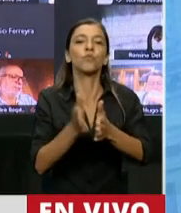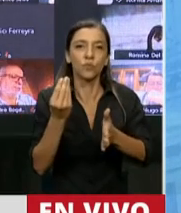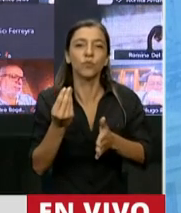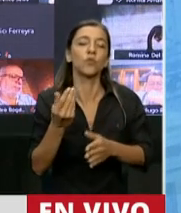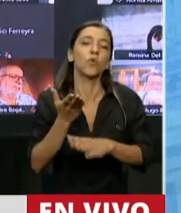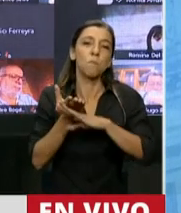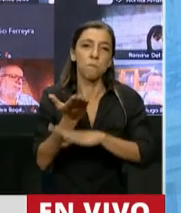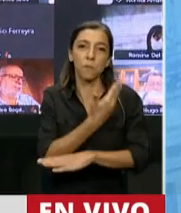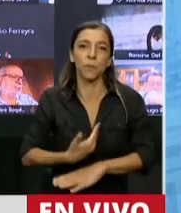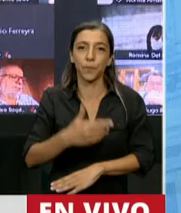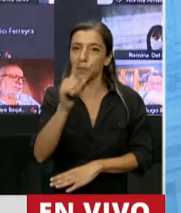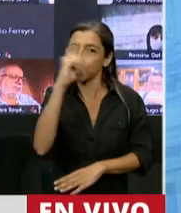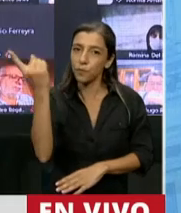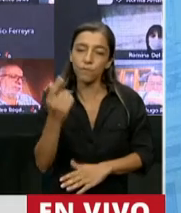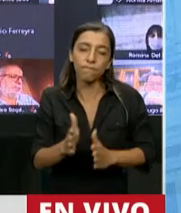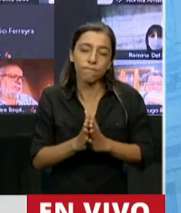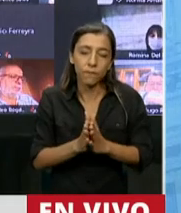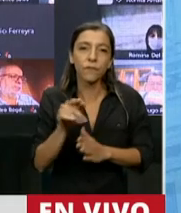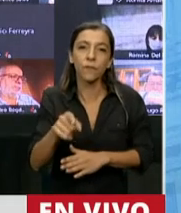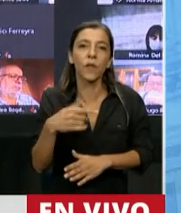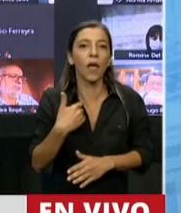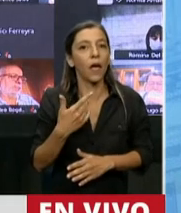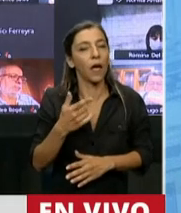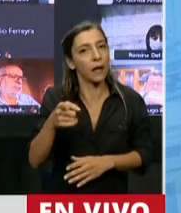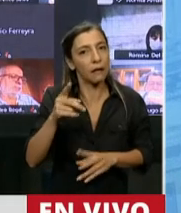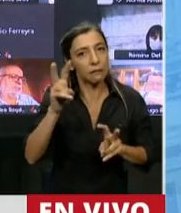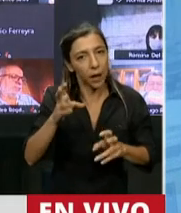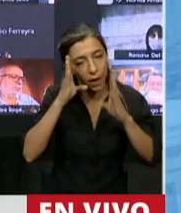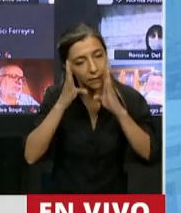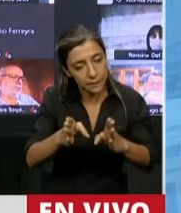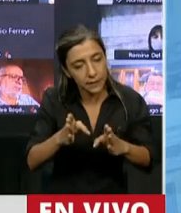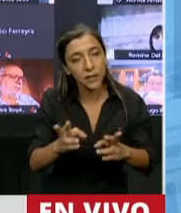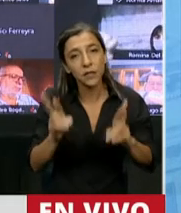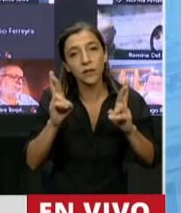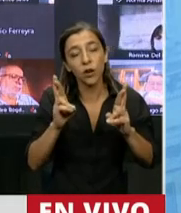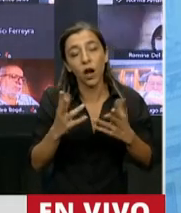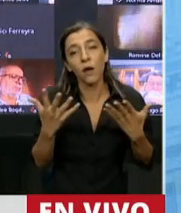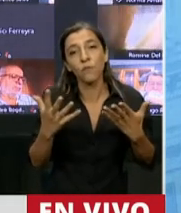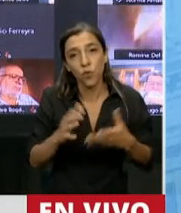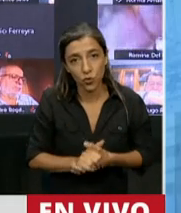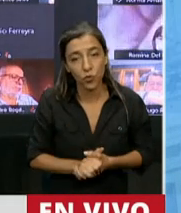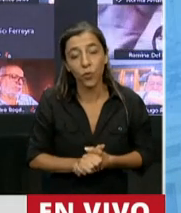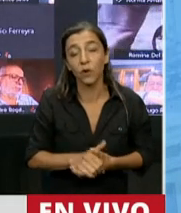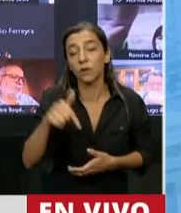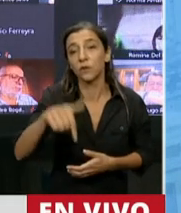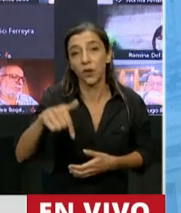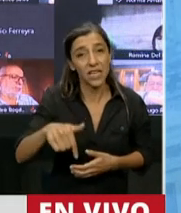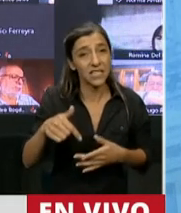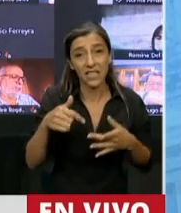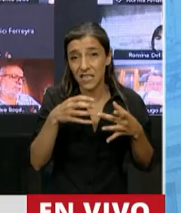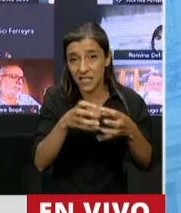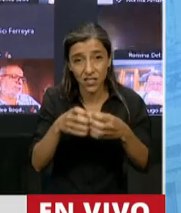por supuesto que que tenga en cuenta esto y espero por supuesto que ésta sea la última sesión